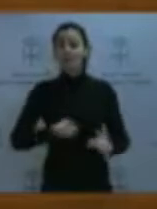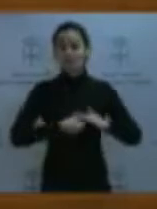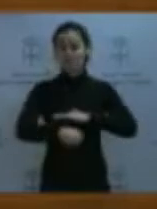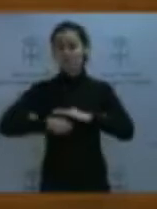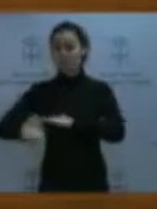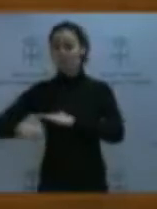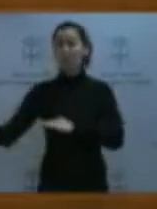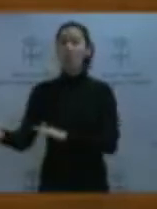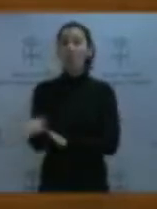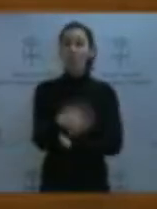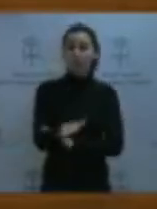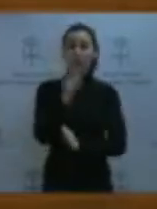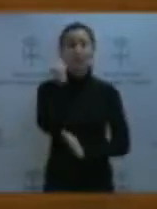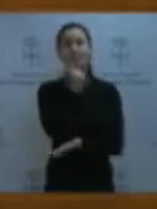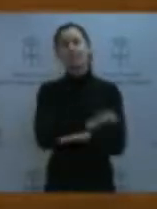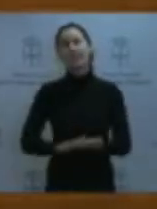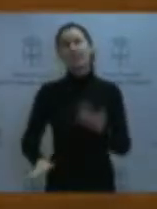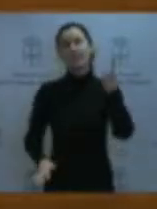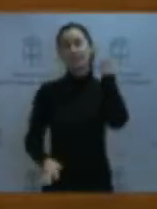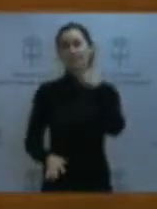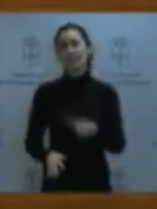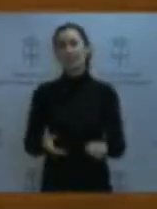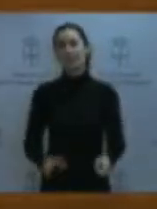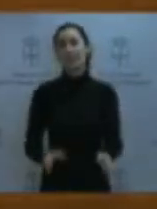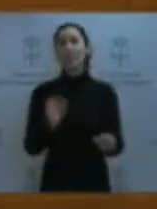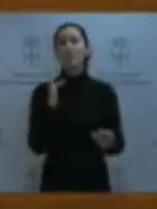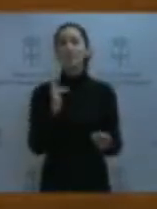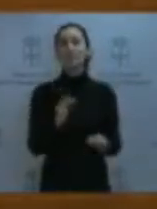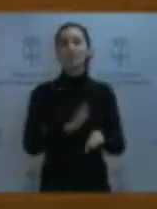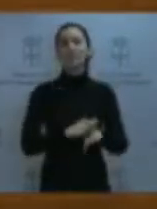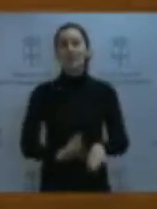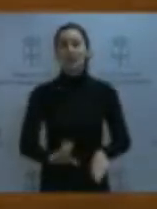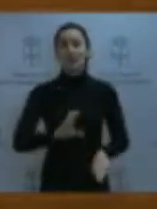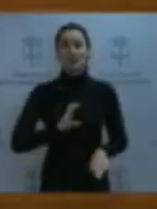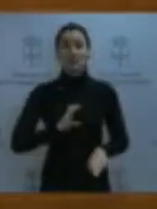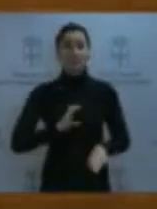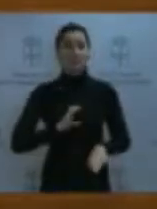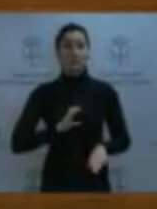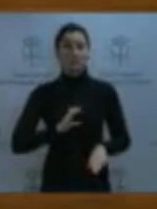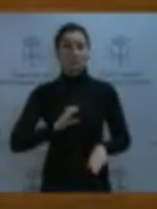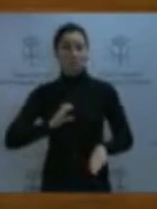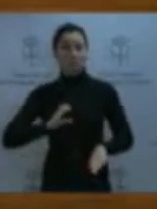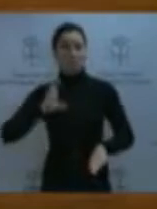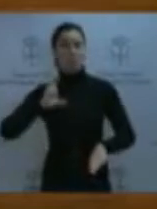gratuidad favorece necesariamente a rentas que para nada son rentas estratosféricas.